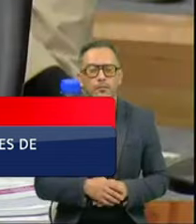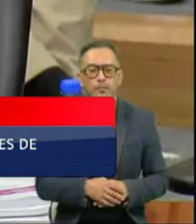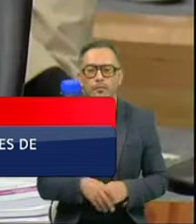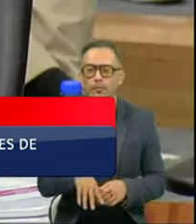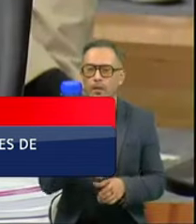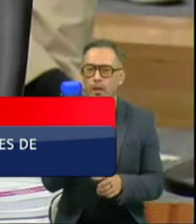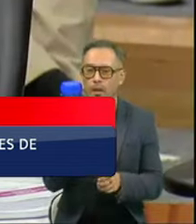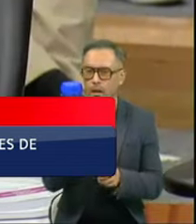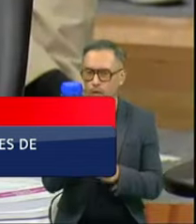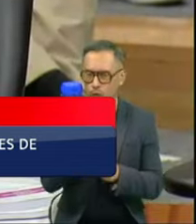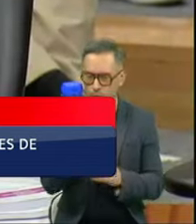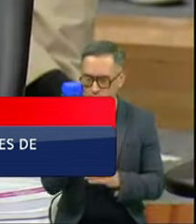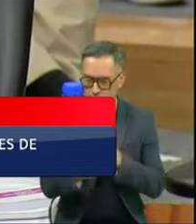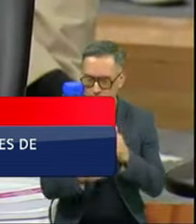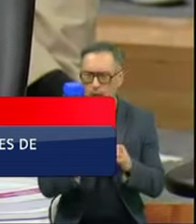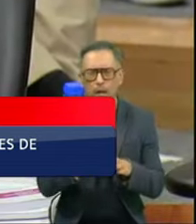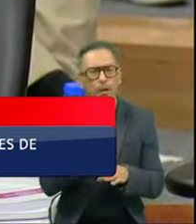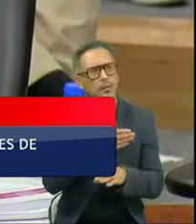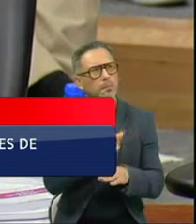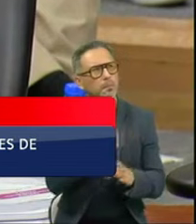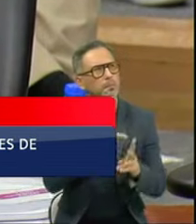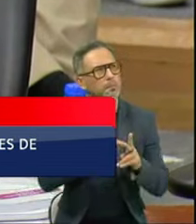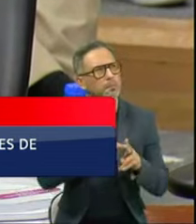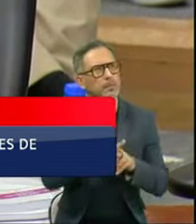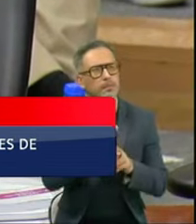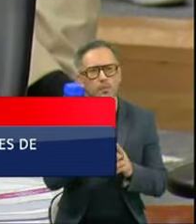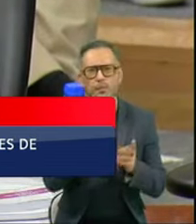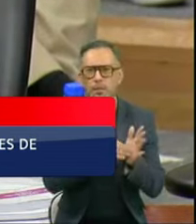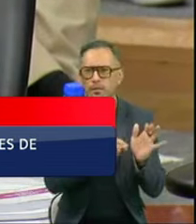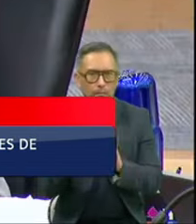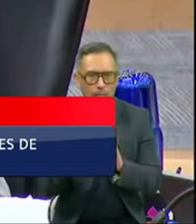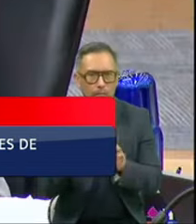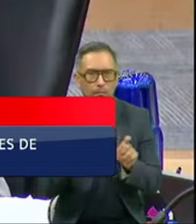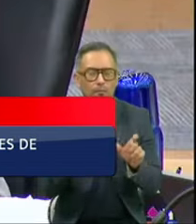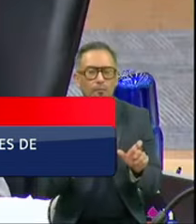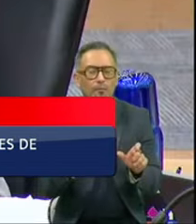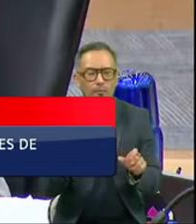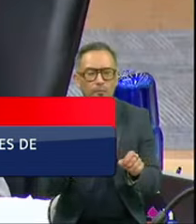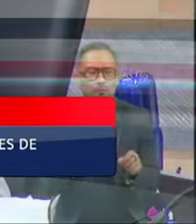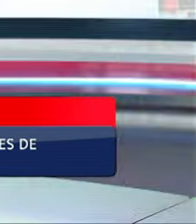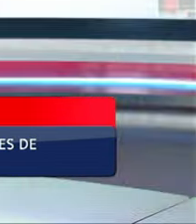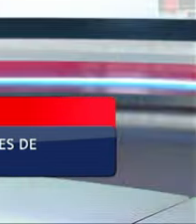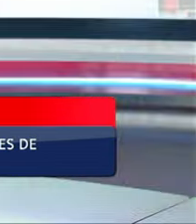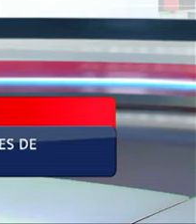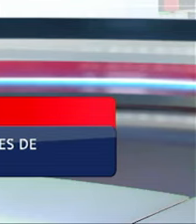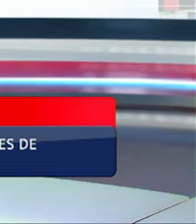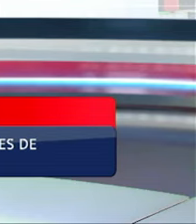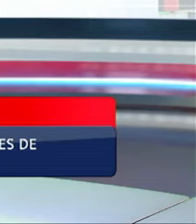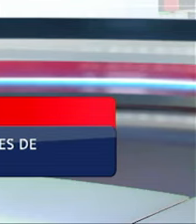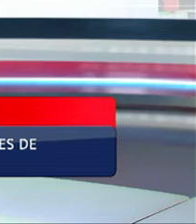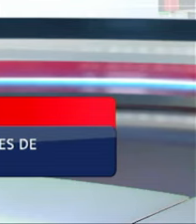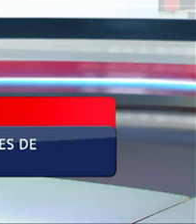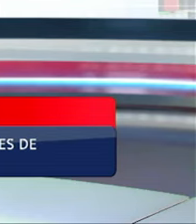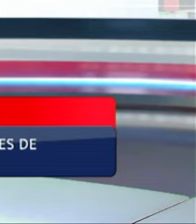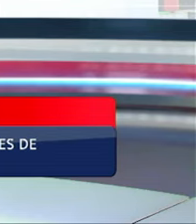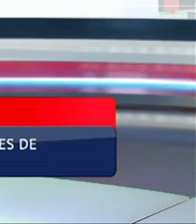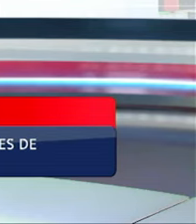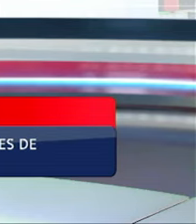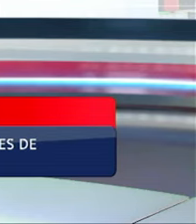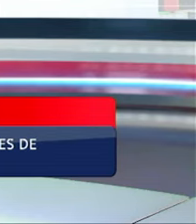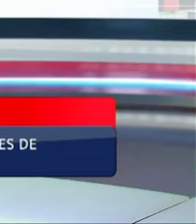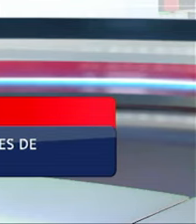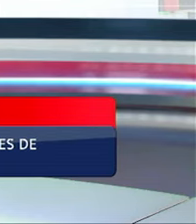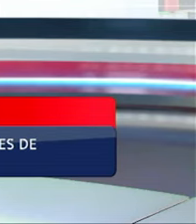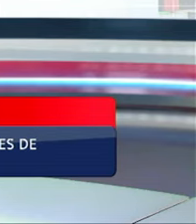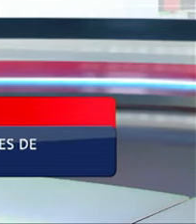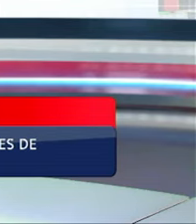judicial unilateral e impuesta. Bueno, vienen las horas cruciales, la prueba de fuego. Gracias, Fer Belauzarán, por atender